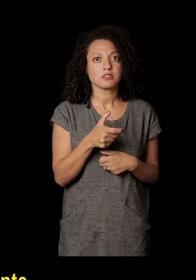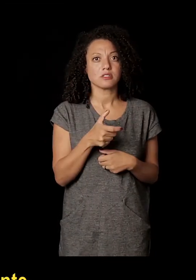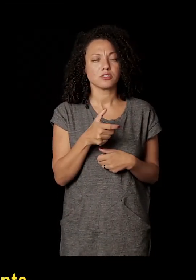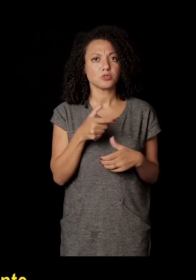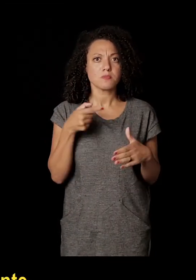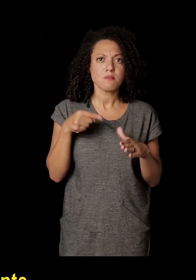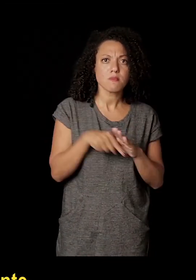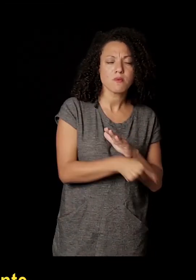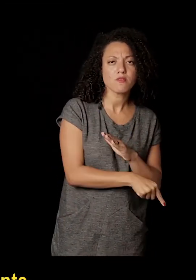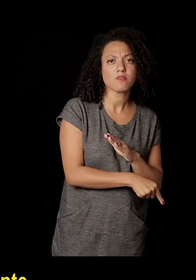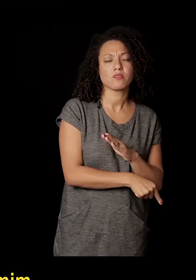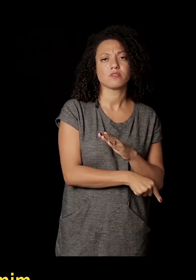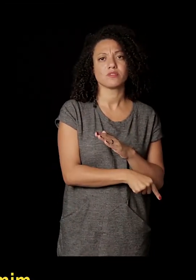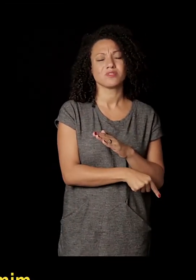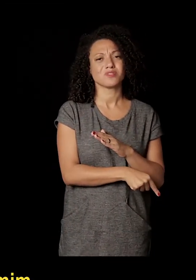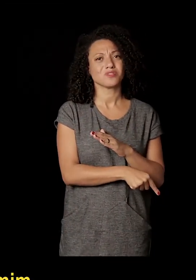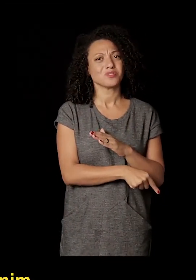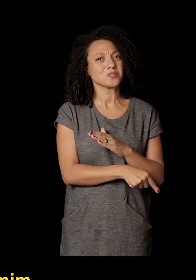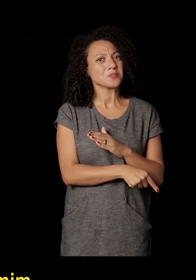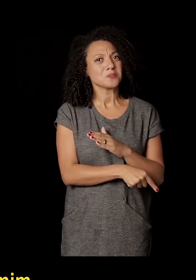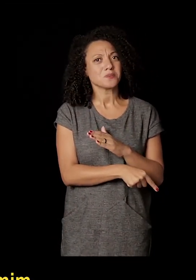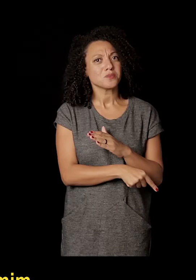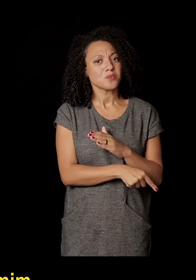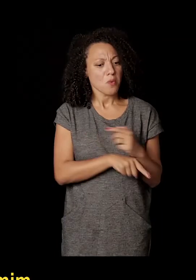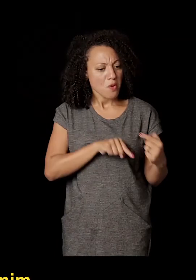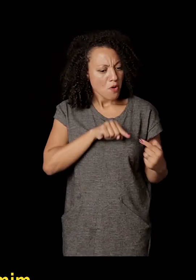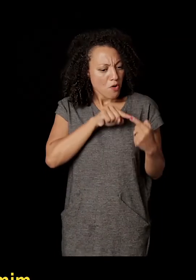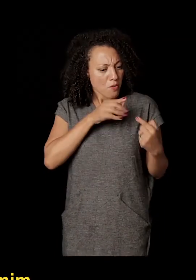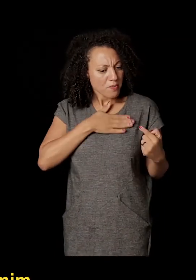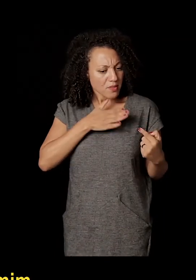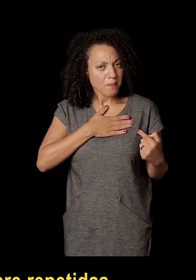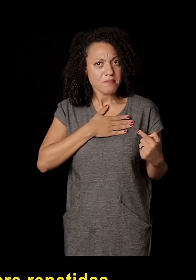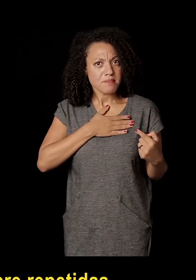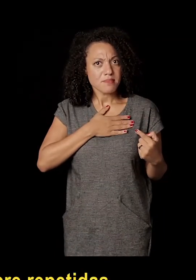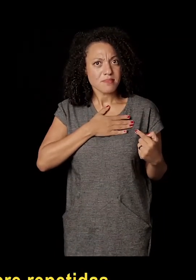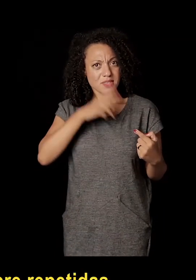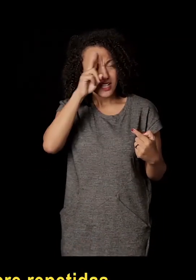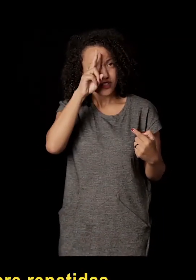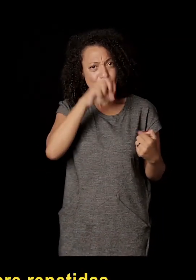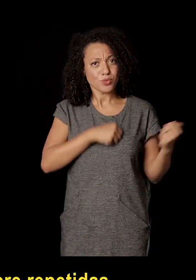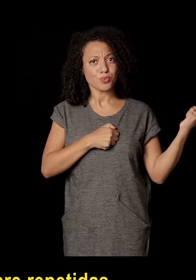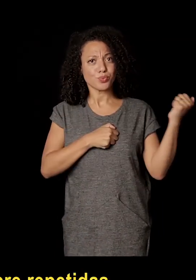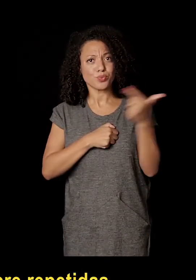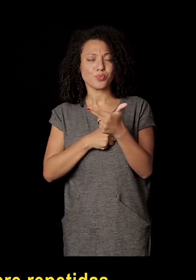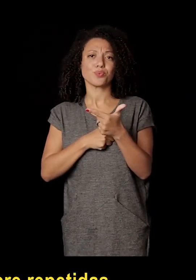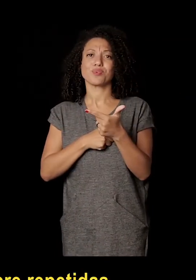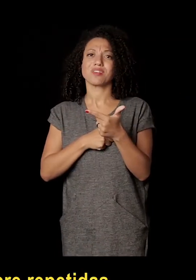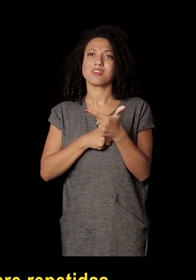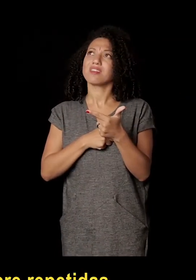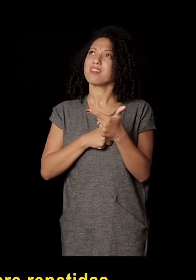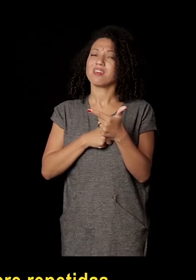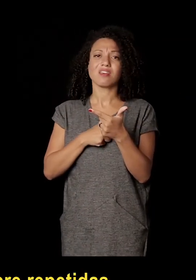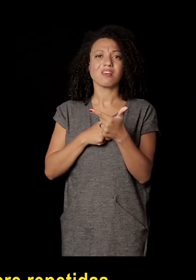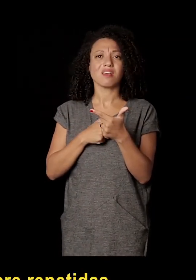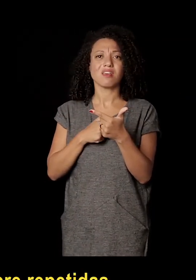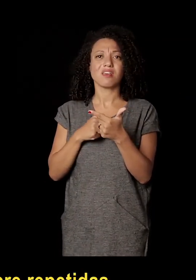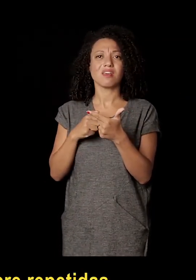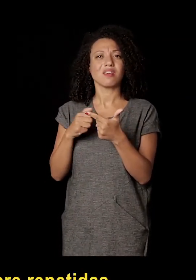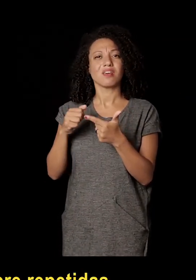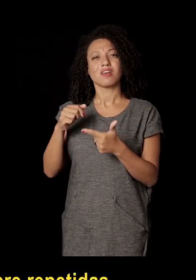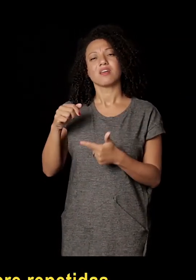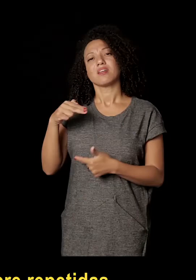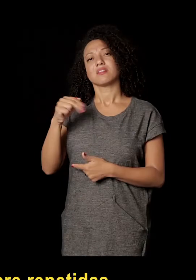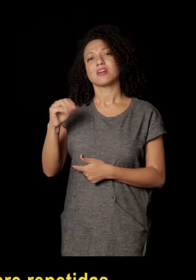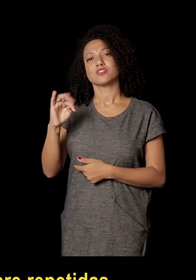más profundo y mucho más cercano a mí y a mis raíces que lo que yo veía en las páginas siempre repetidas